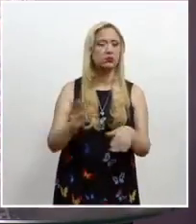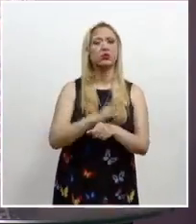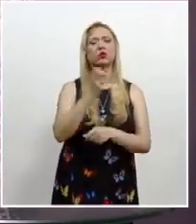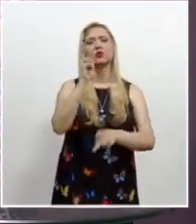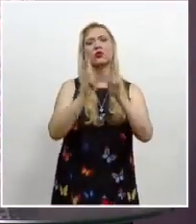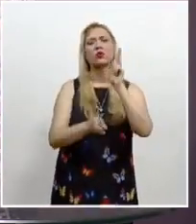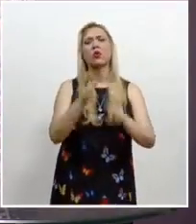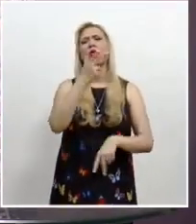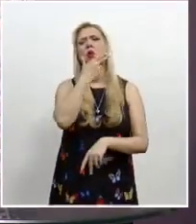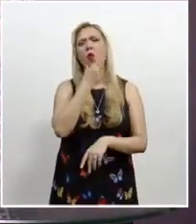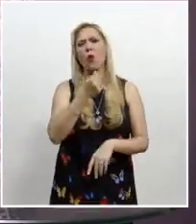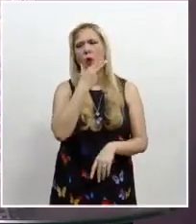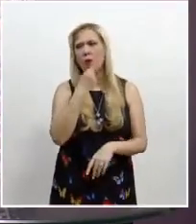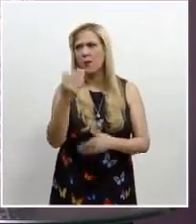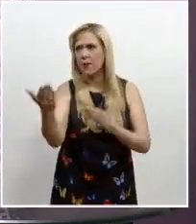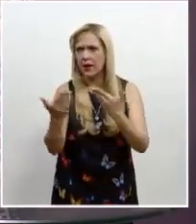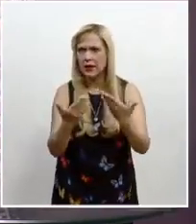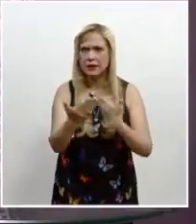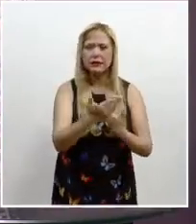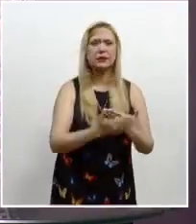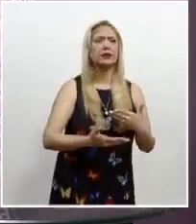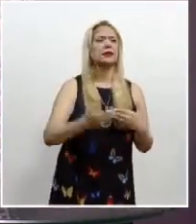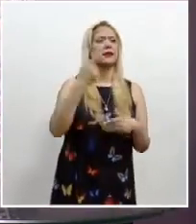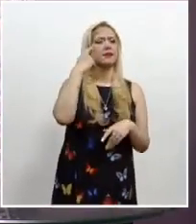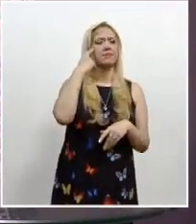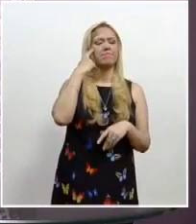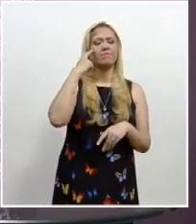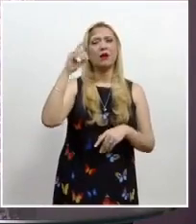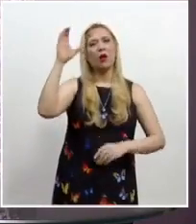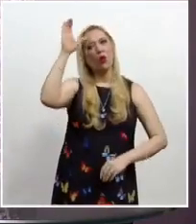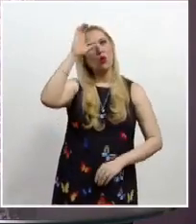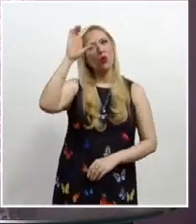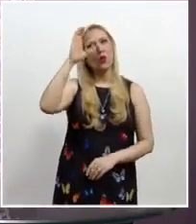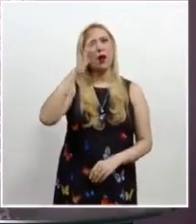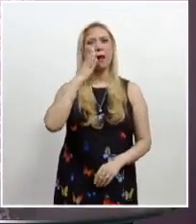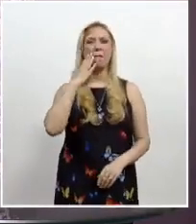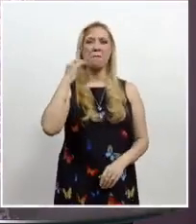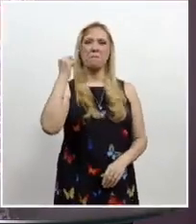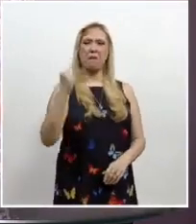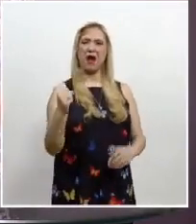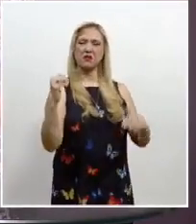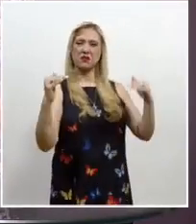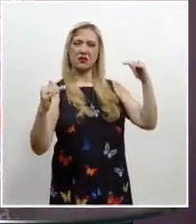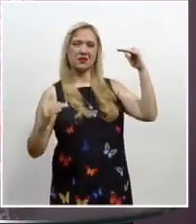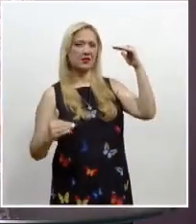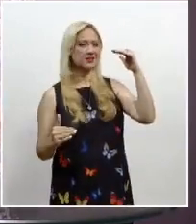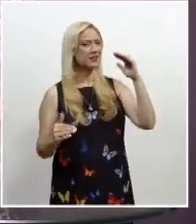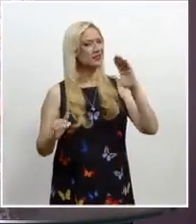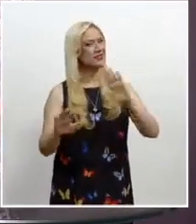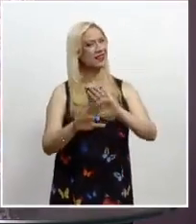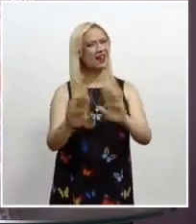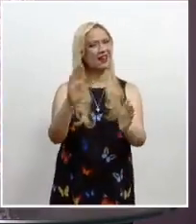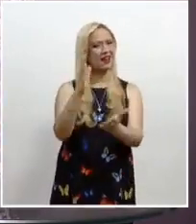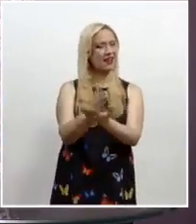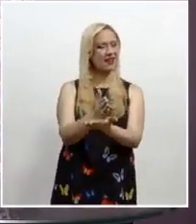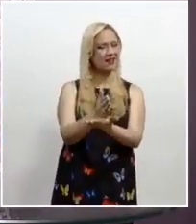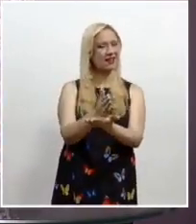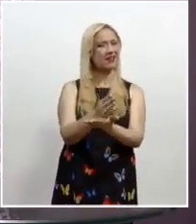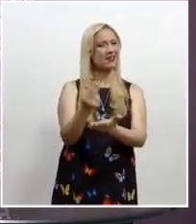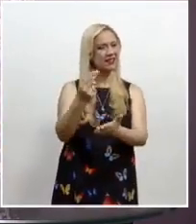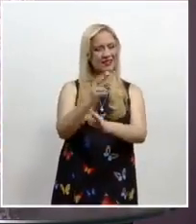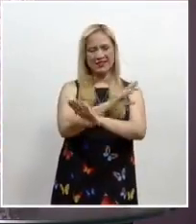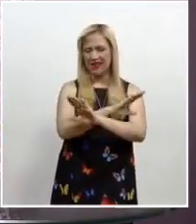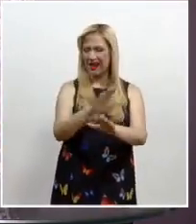hombres, estamos trabajando en esta cultura machista que es tiempo de acabar. Es tiempo